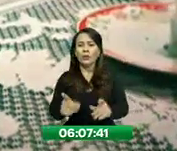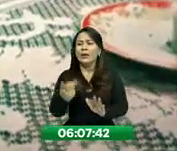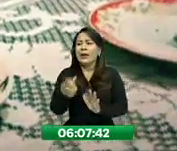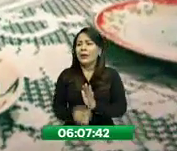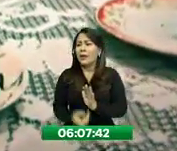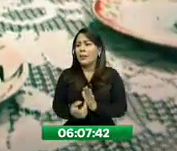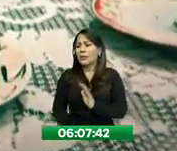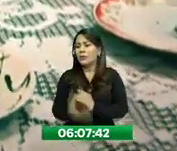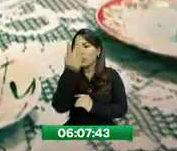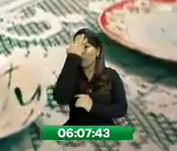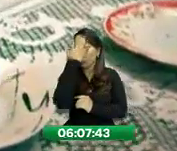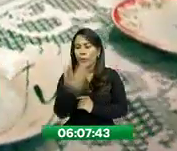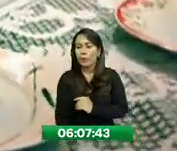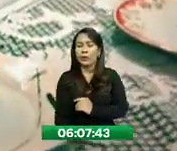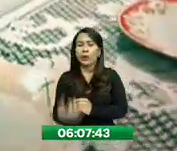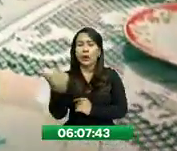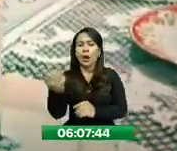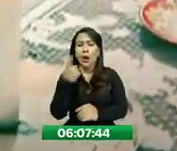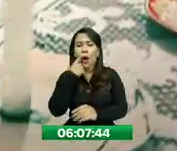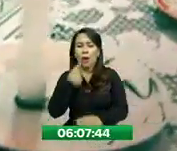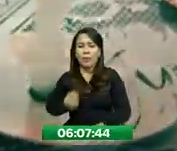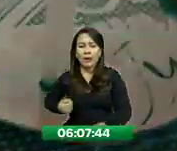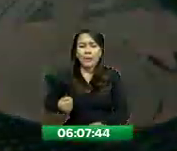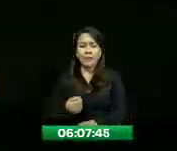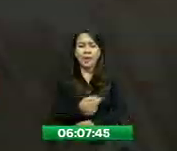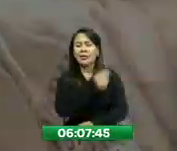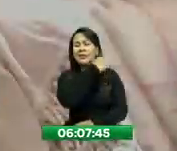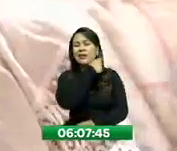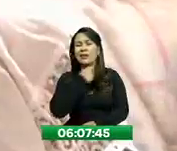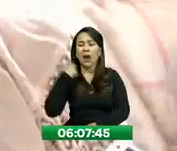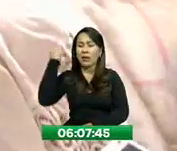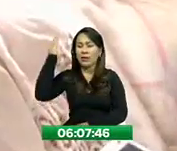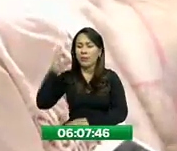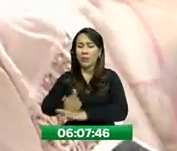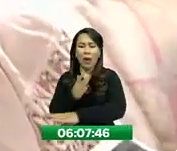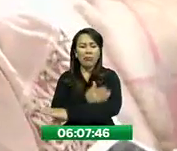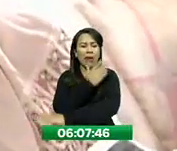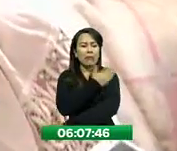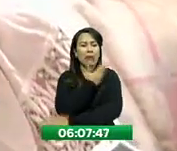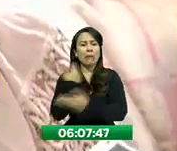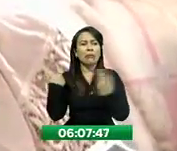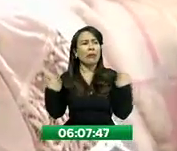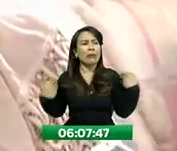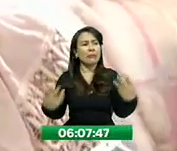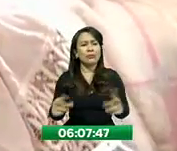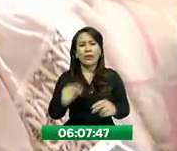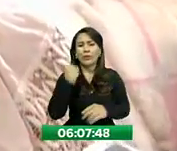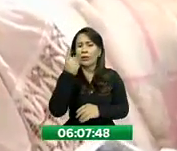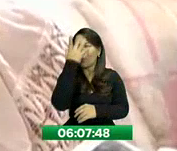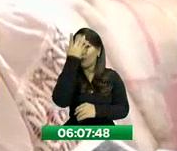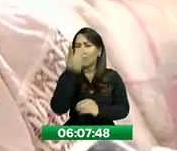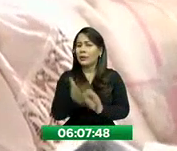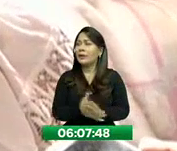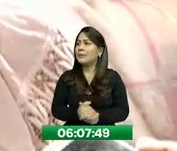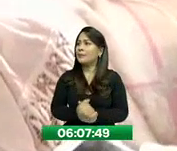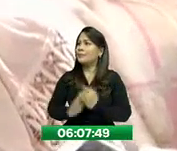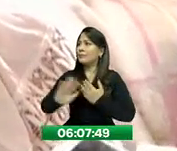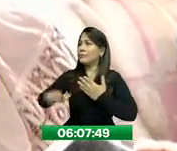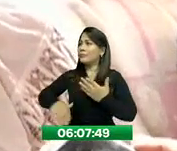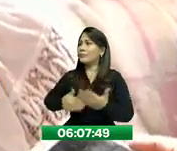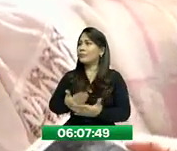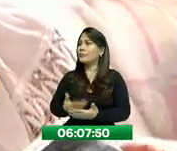hay detrás de este macabro asesinato? No hay explicación, no entiendo por qué la mató